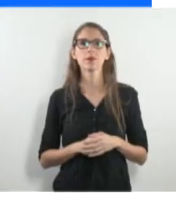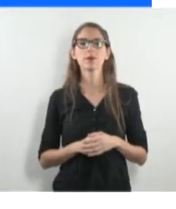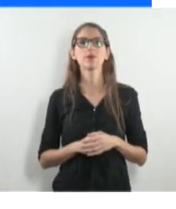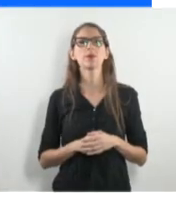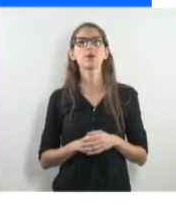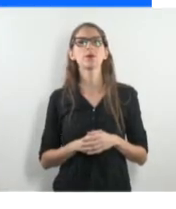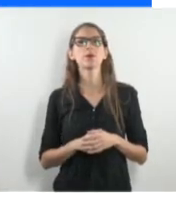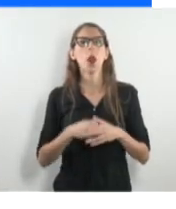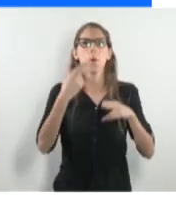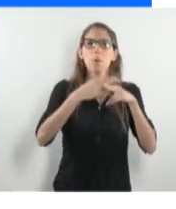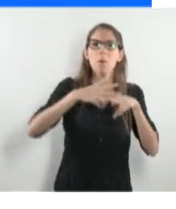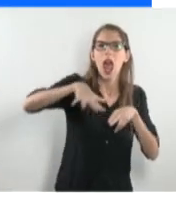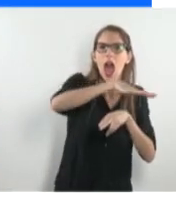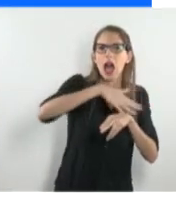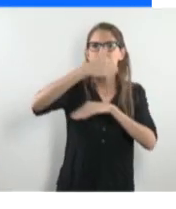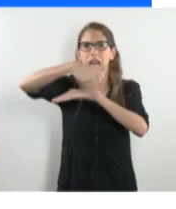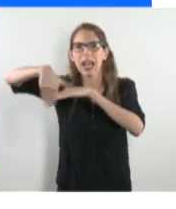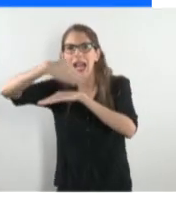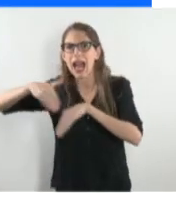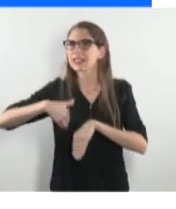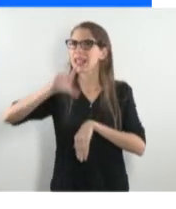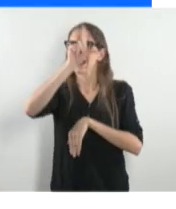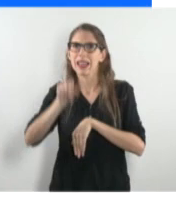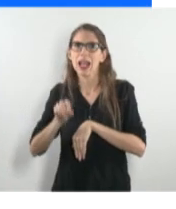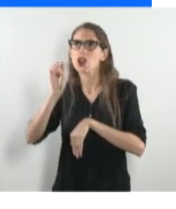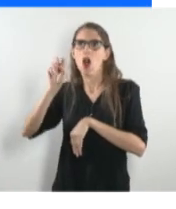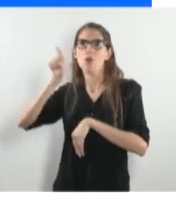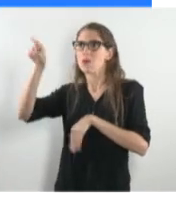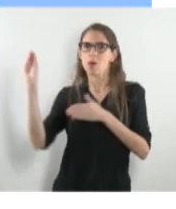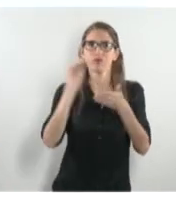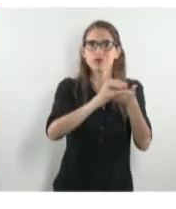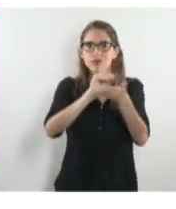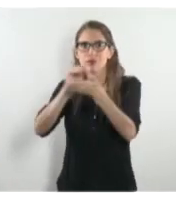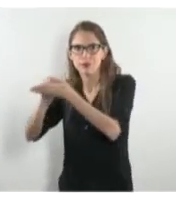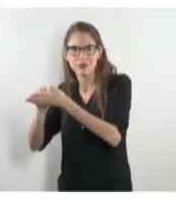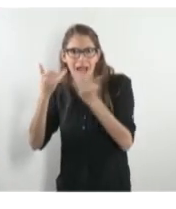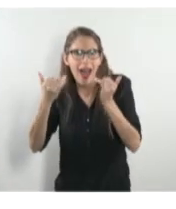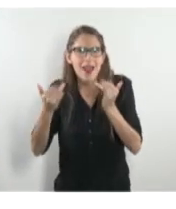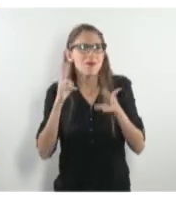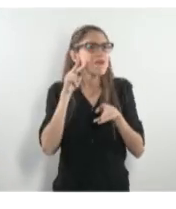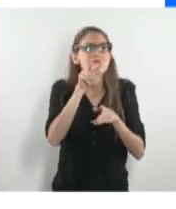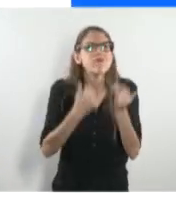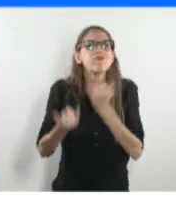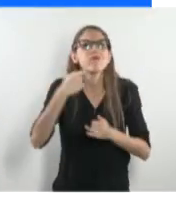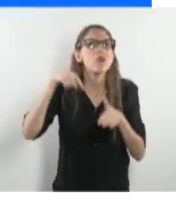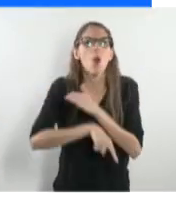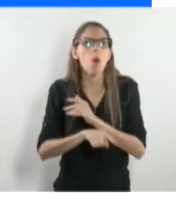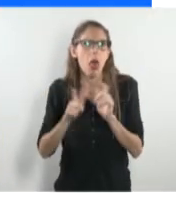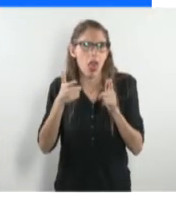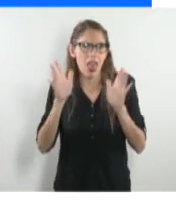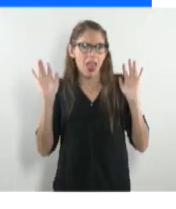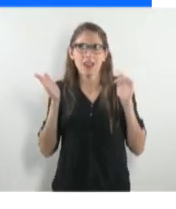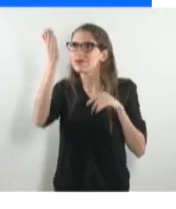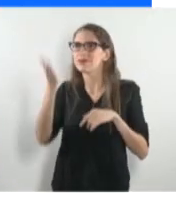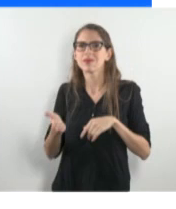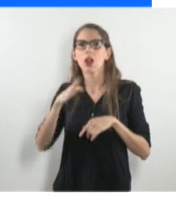Cientos de plazas y calles de todo el país llevan su nombre, pero no nos dicen nada de él. José Hernández